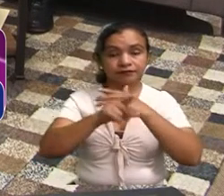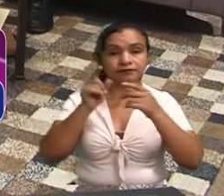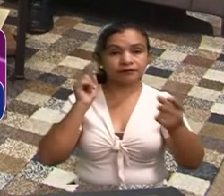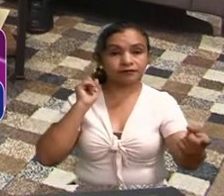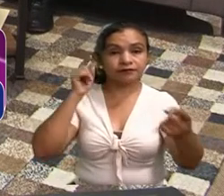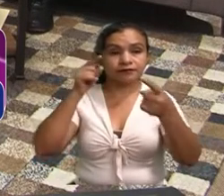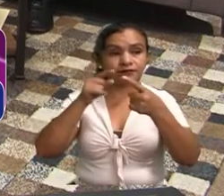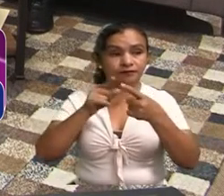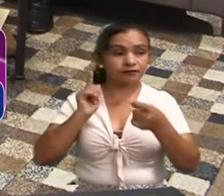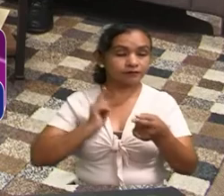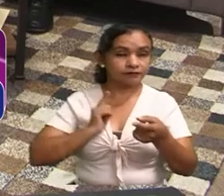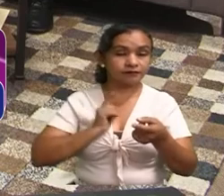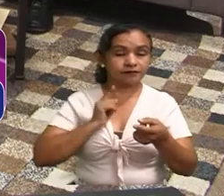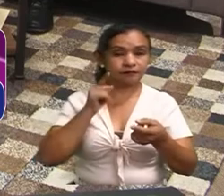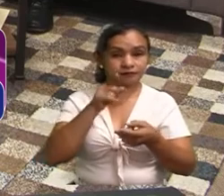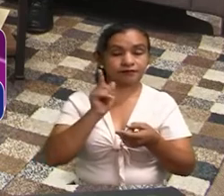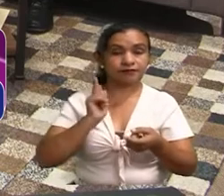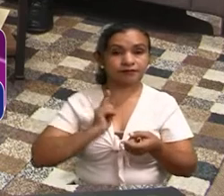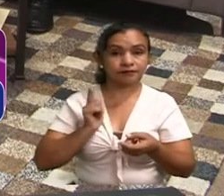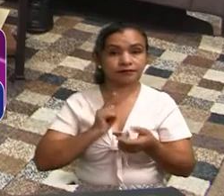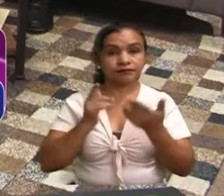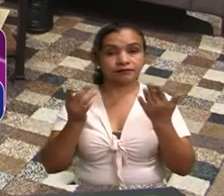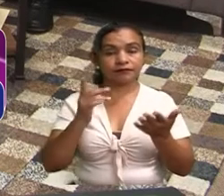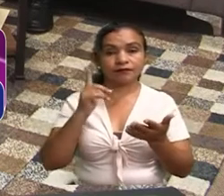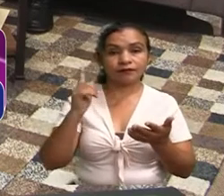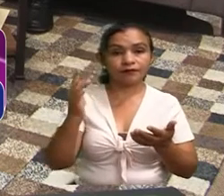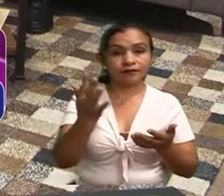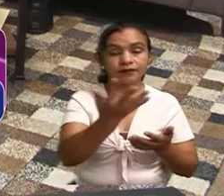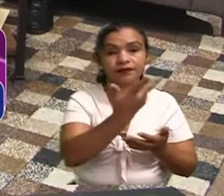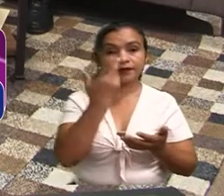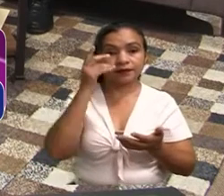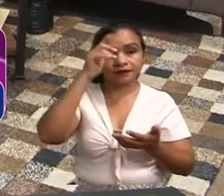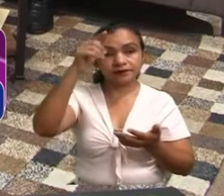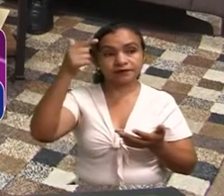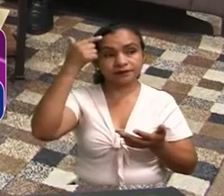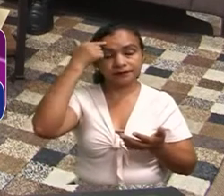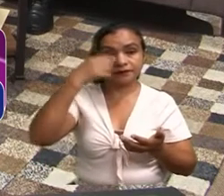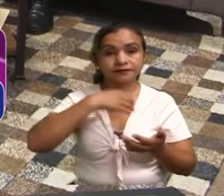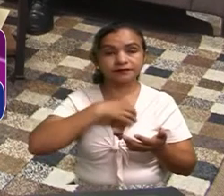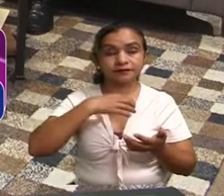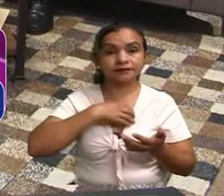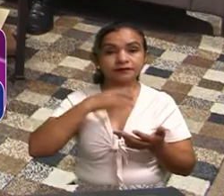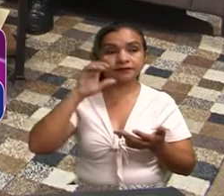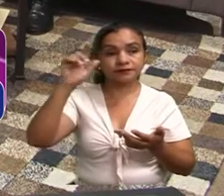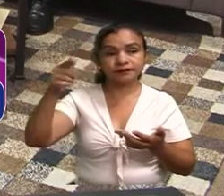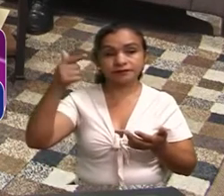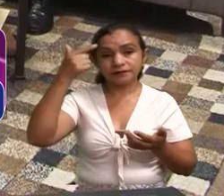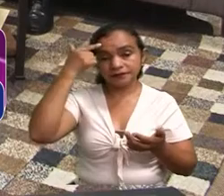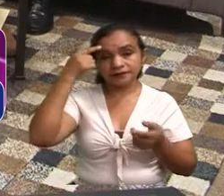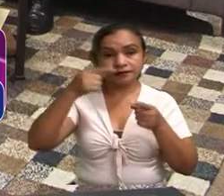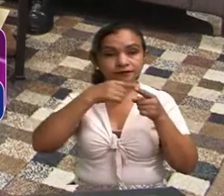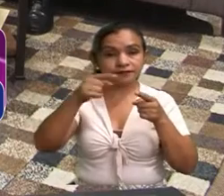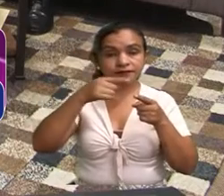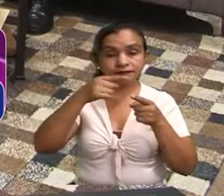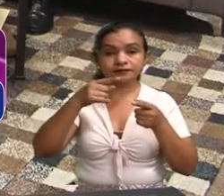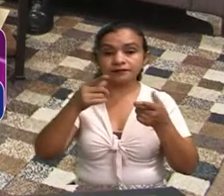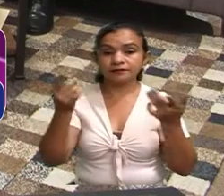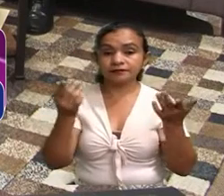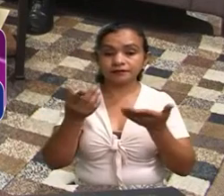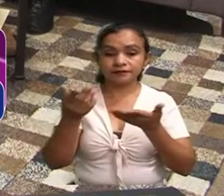si vos invertís, si nosotros, si el Estado, si nuestro gobierno, si las los gobiernos municipales a través de las